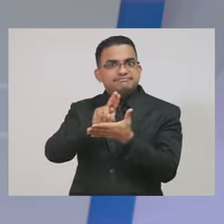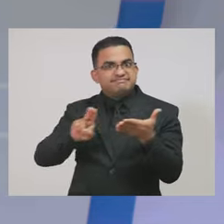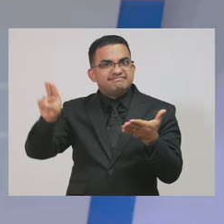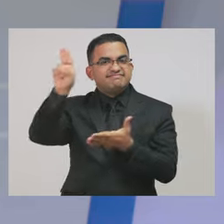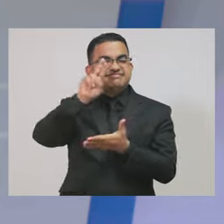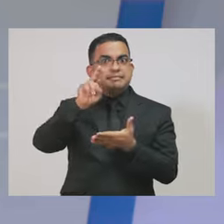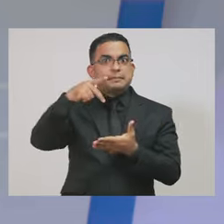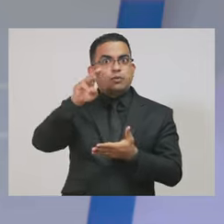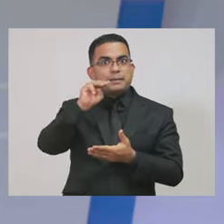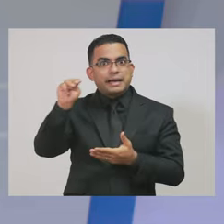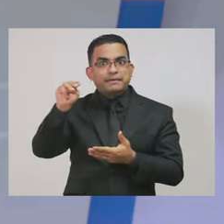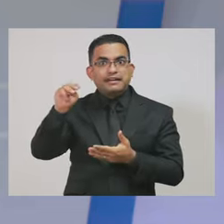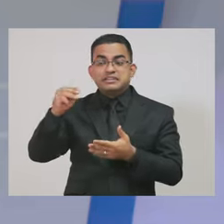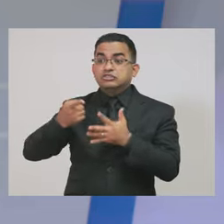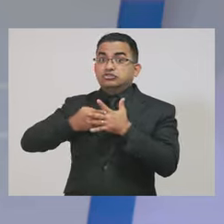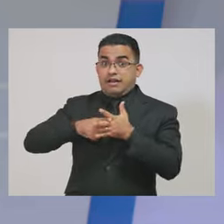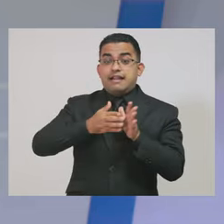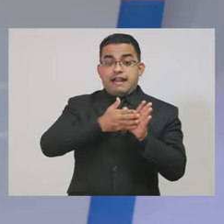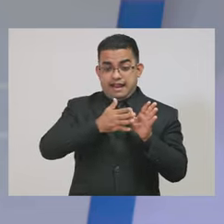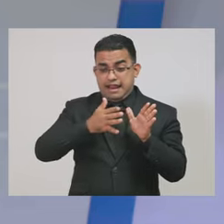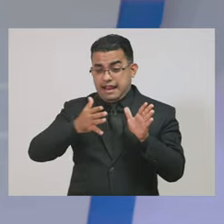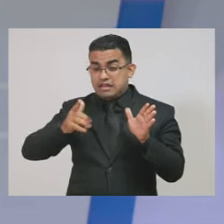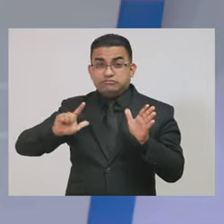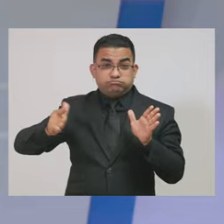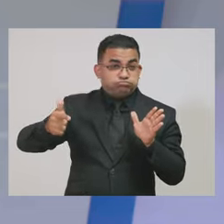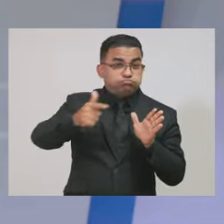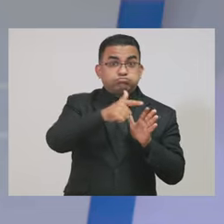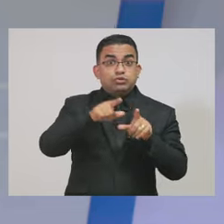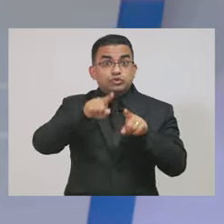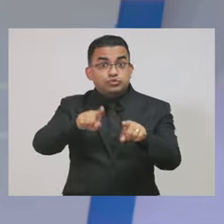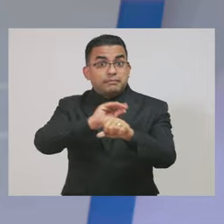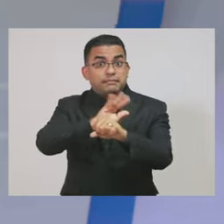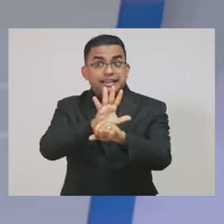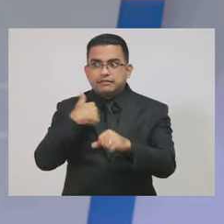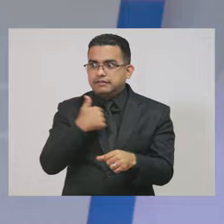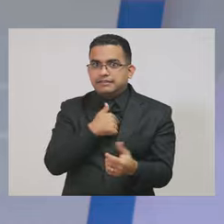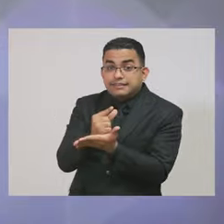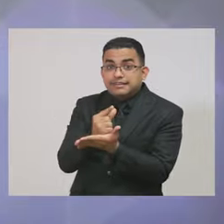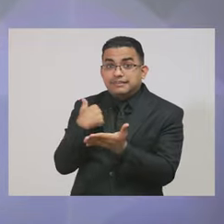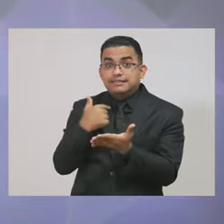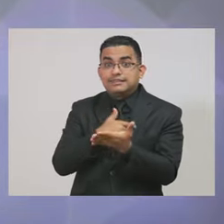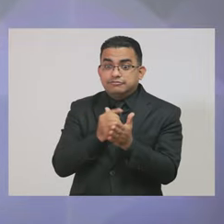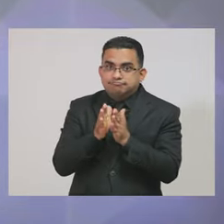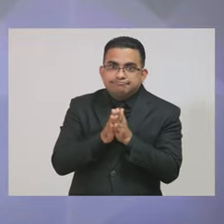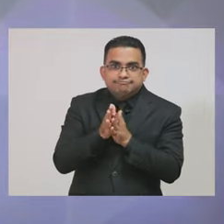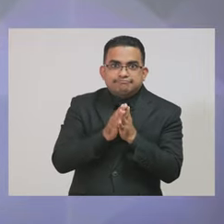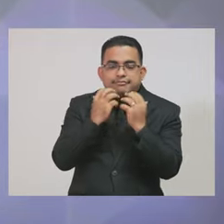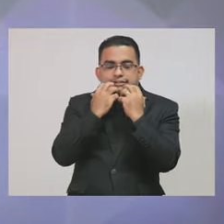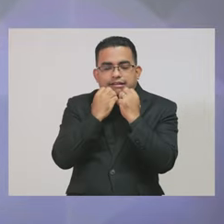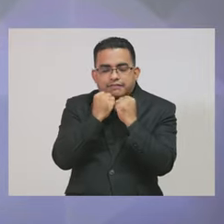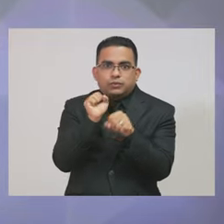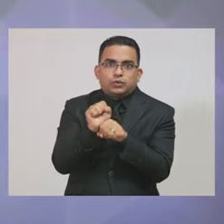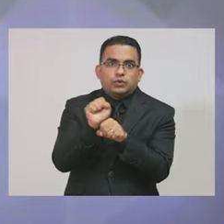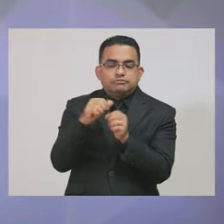nuestra alma máter que inició y culminó su fase de internado rotatorio en medio de una pandemia el amor por lo que hacemos y